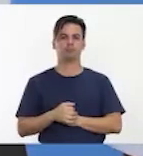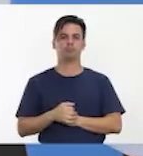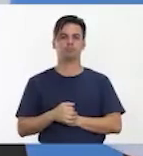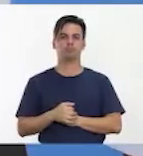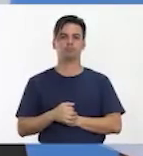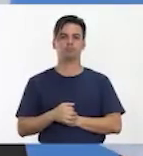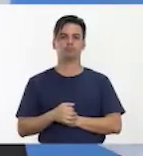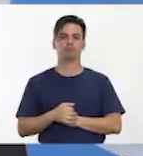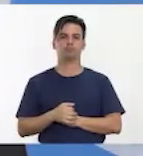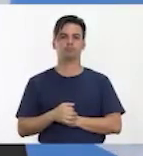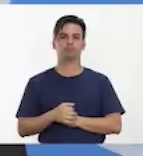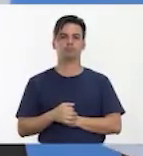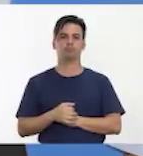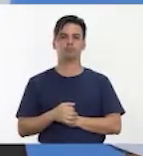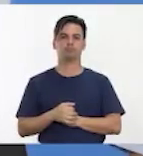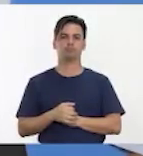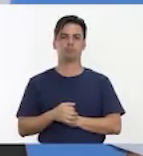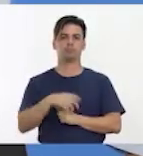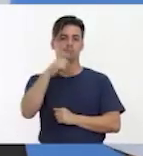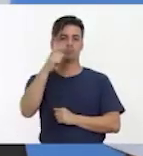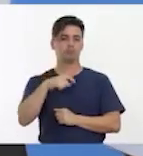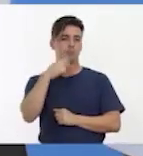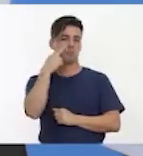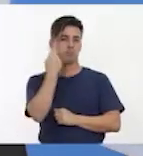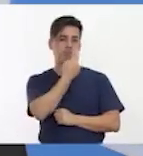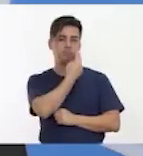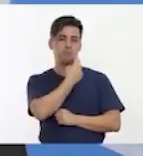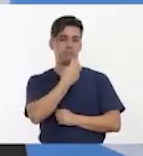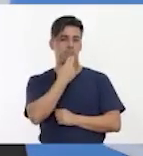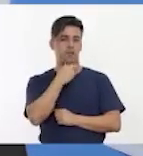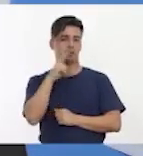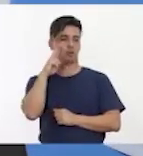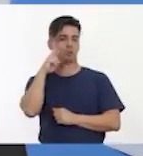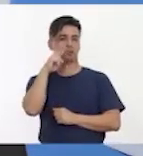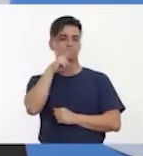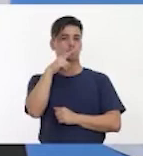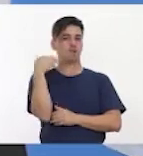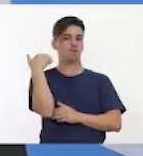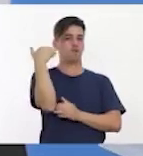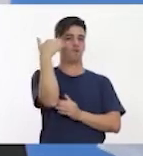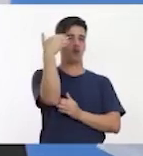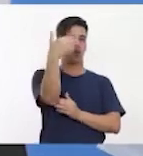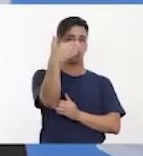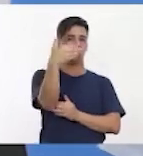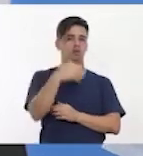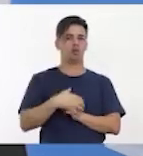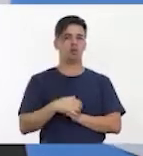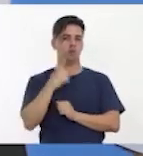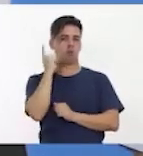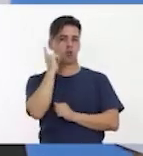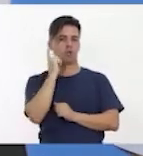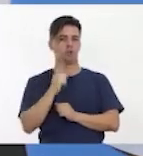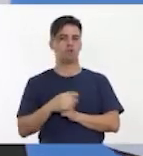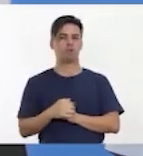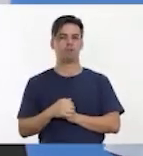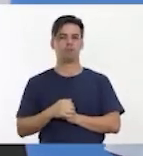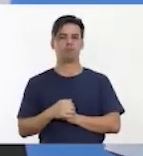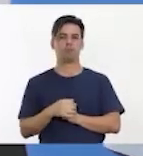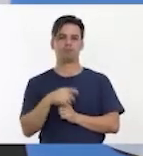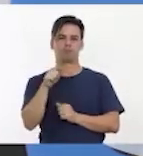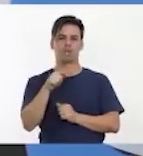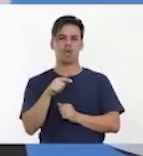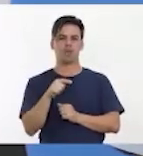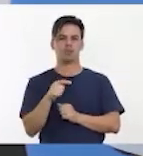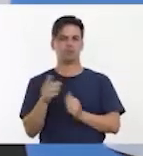Martí, con su visión política de largo alcance